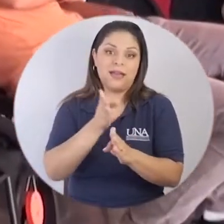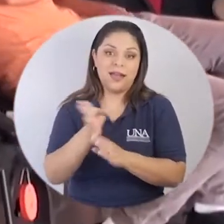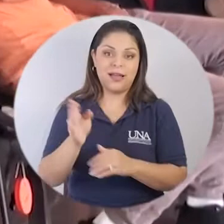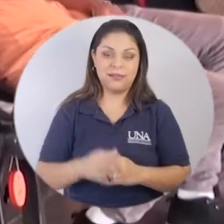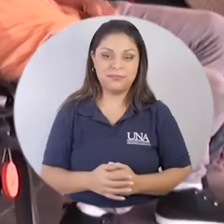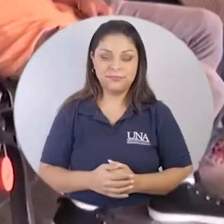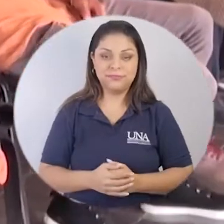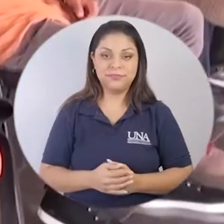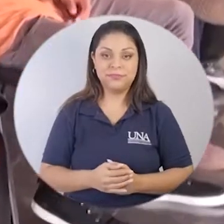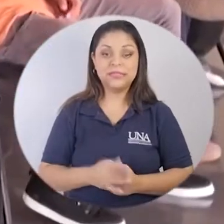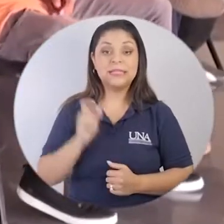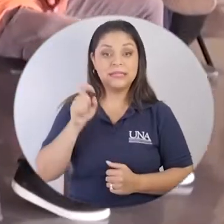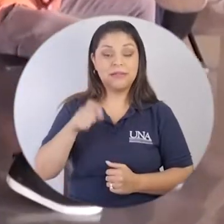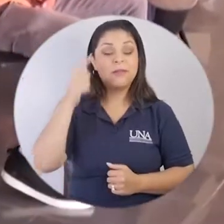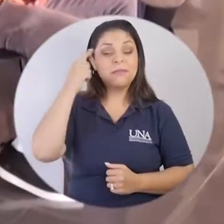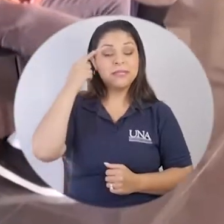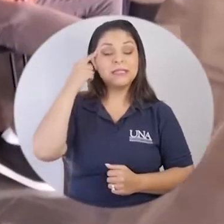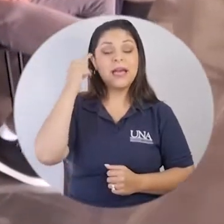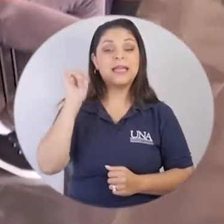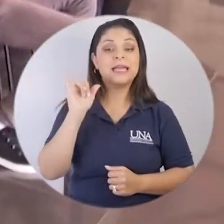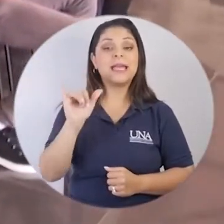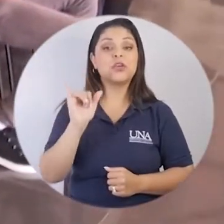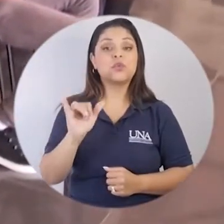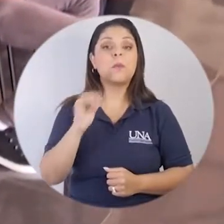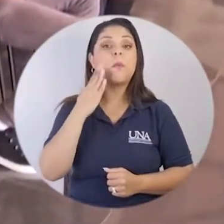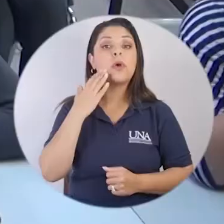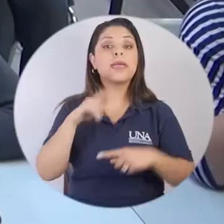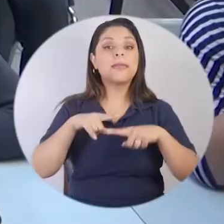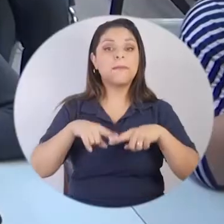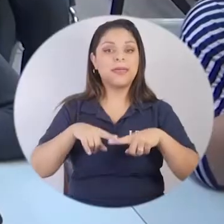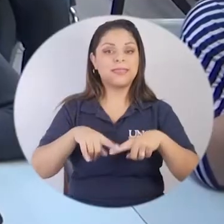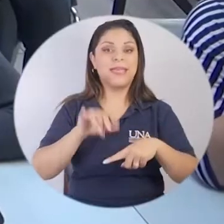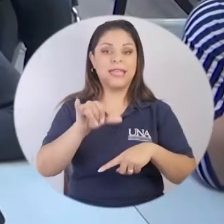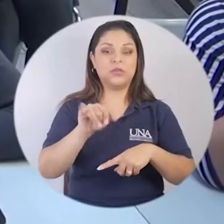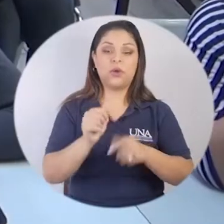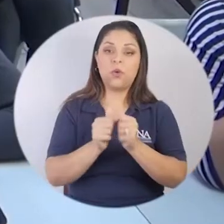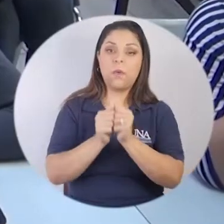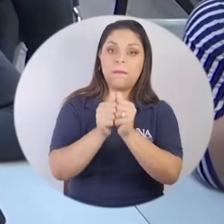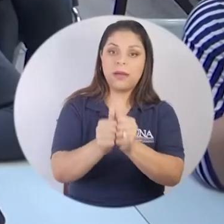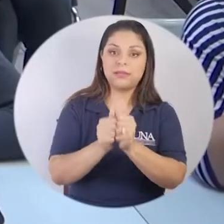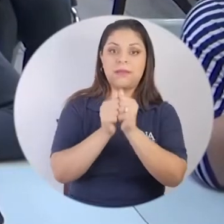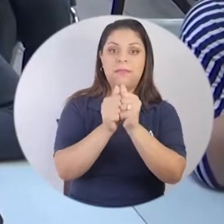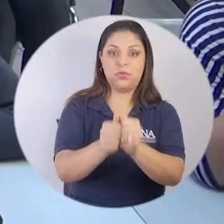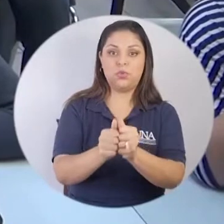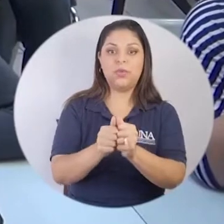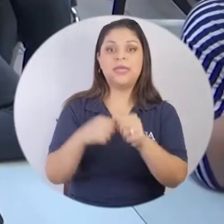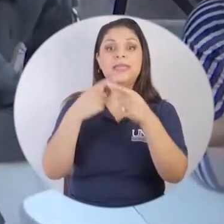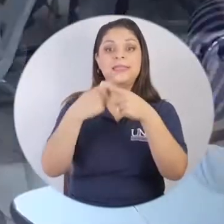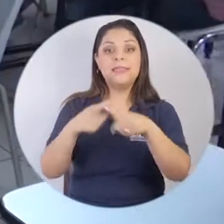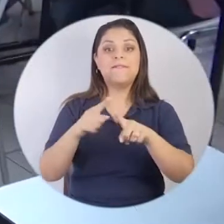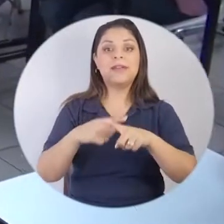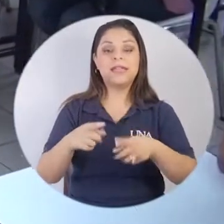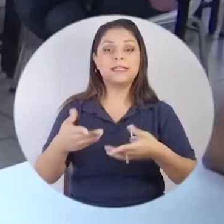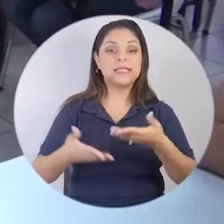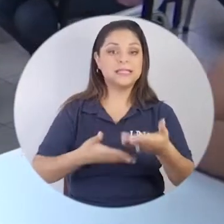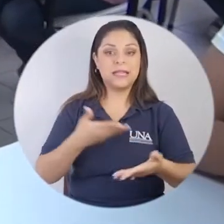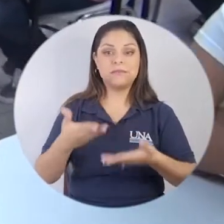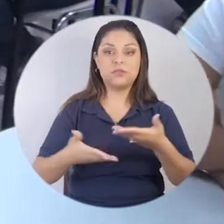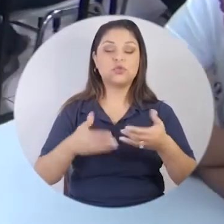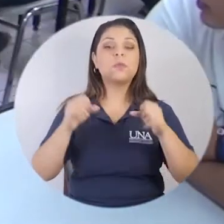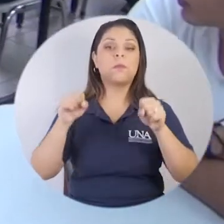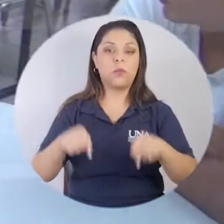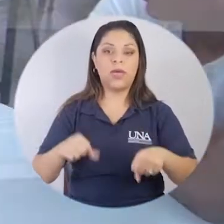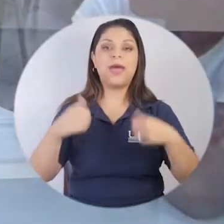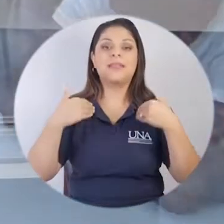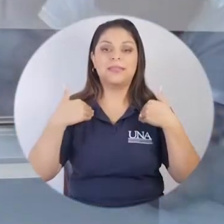Entonces, todo eso hay que tomarlo en consideración porque de eso va a depender el acompañamiento que se le brinde, ¿verdad?, y los diferentes servicios que se